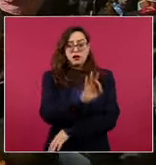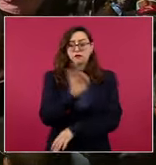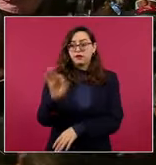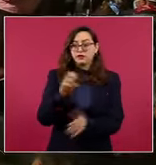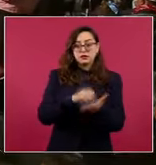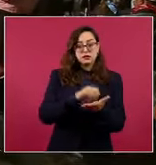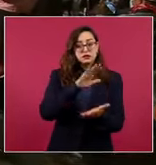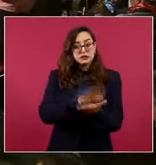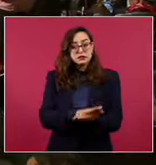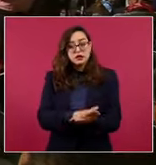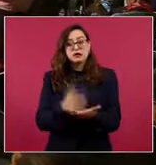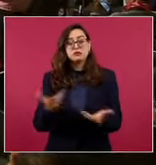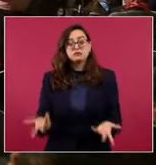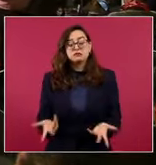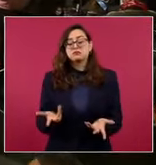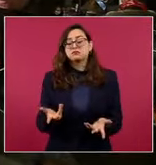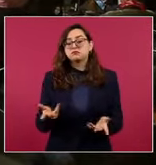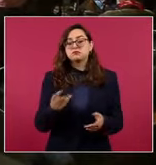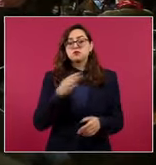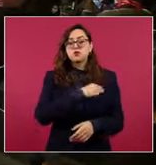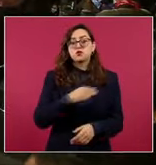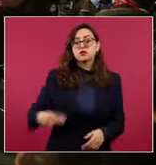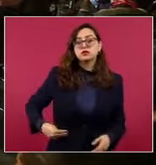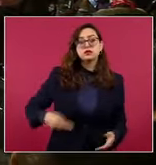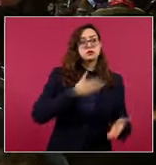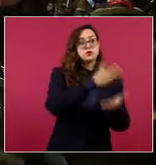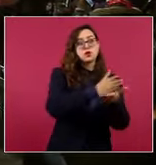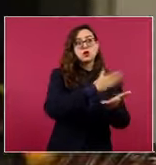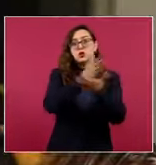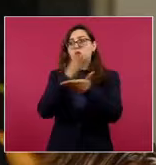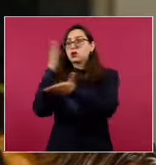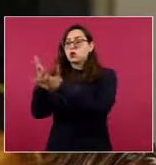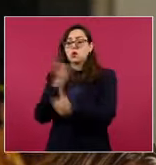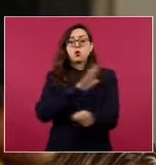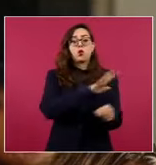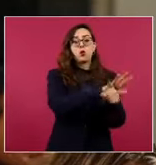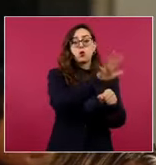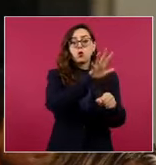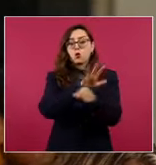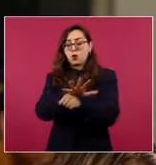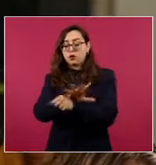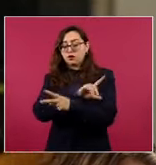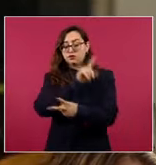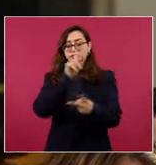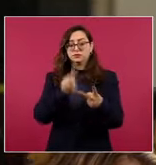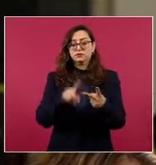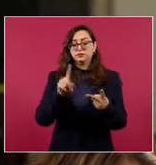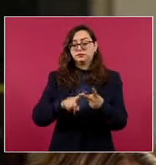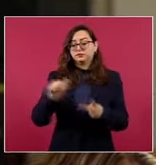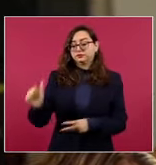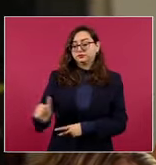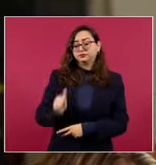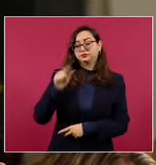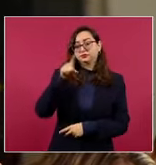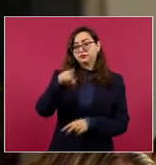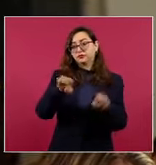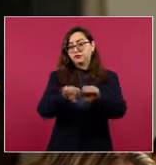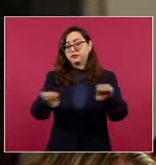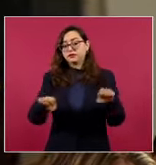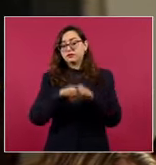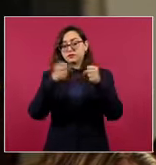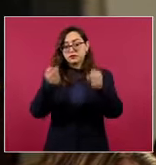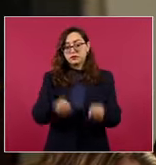qué municipios va a visitar. Y aprovechando que está el gabinete de seguridad, preguntar sobre Tijuana, que es pues donde